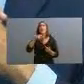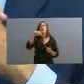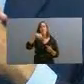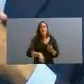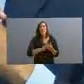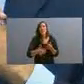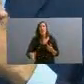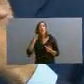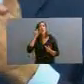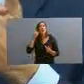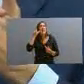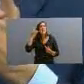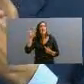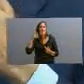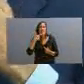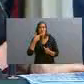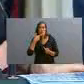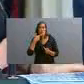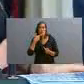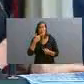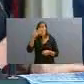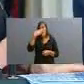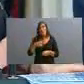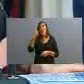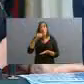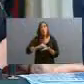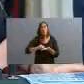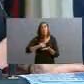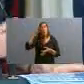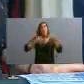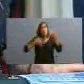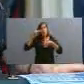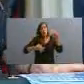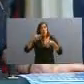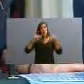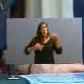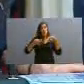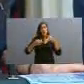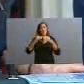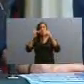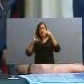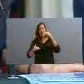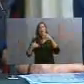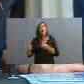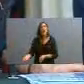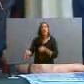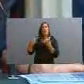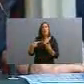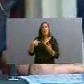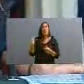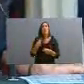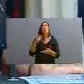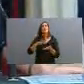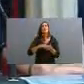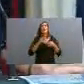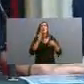determina. Bueno, de hecho, fue un juez subrogante el que nos dictó la medida cautelar contra las antenas de la